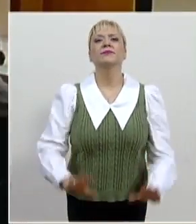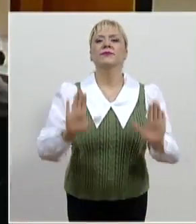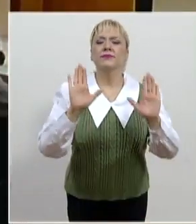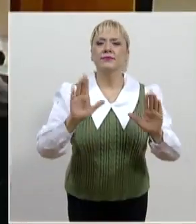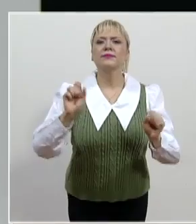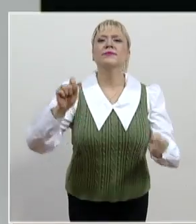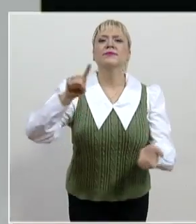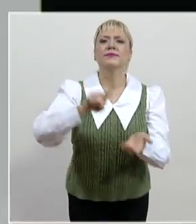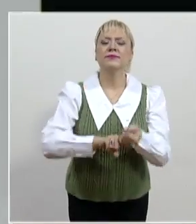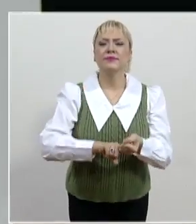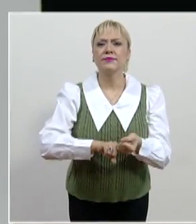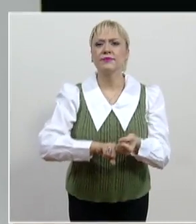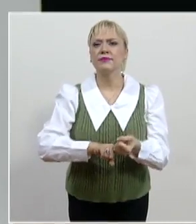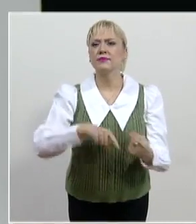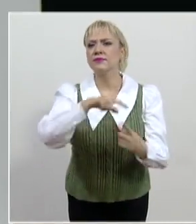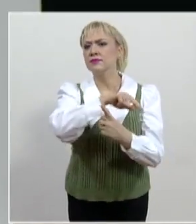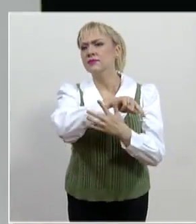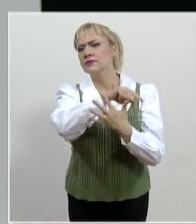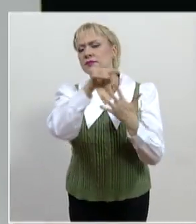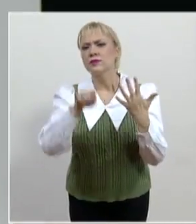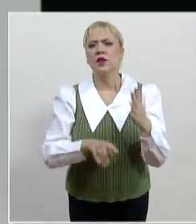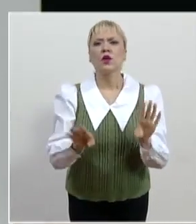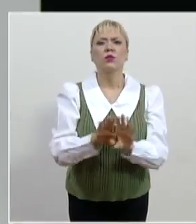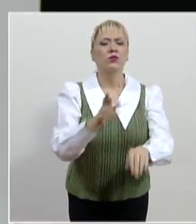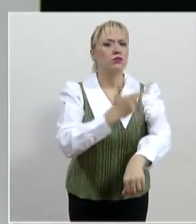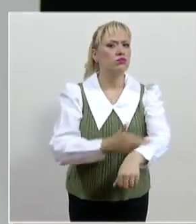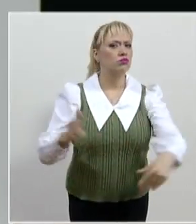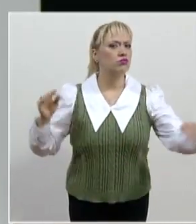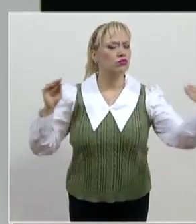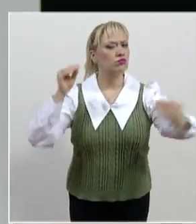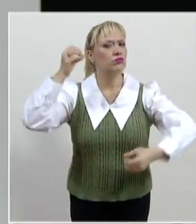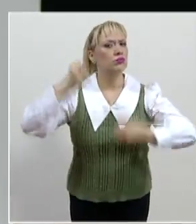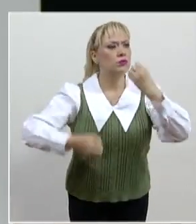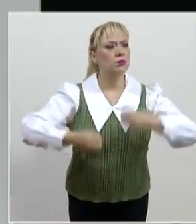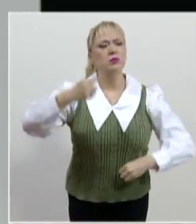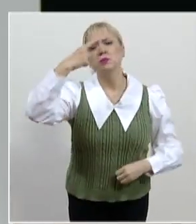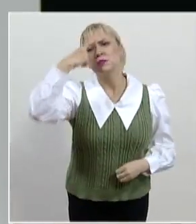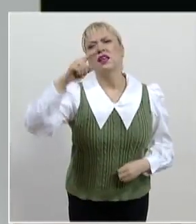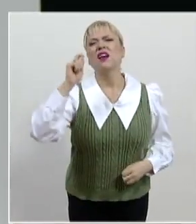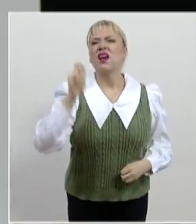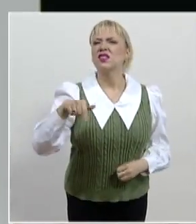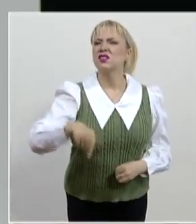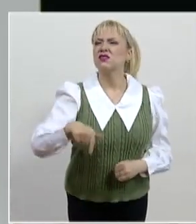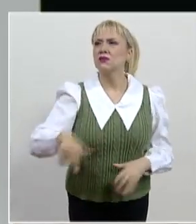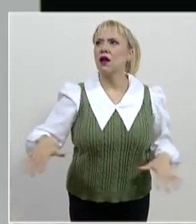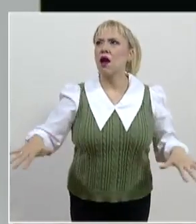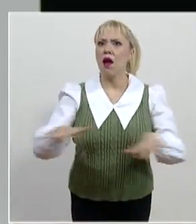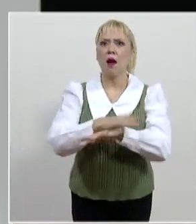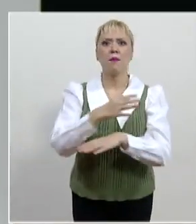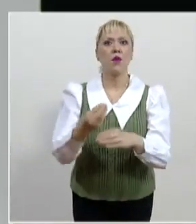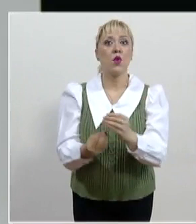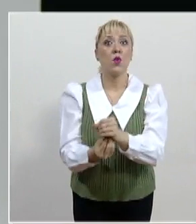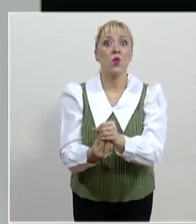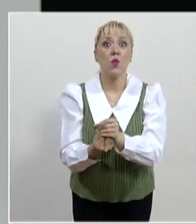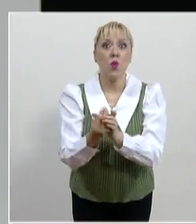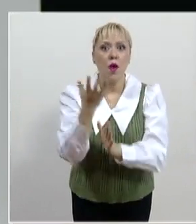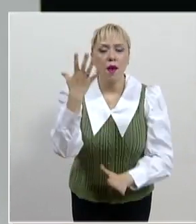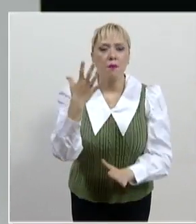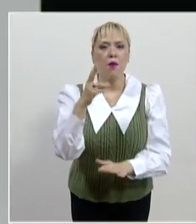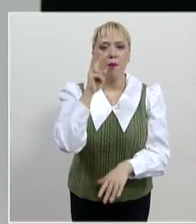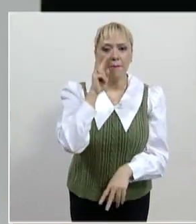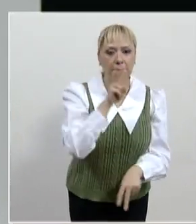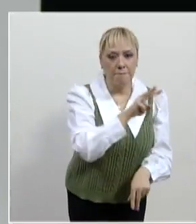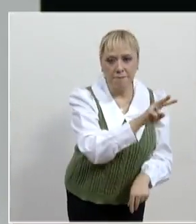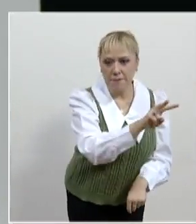En torno a las principales figuras procesales para hacer de este nuevo cambio, de esta nueva manera de observar